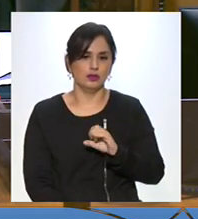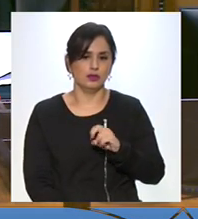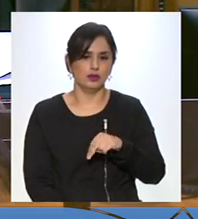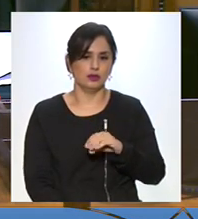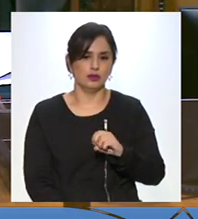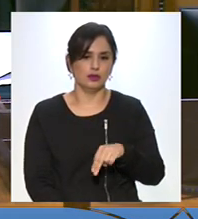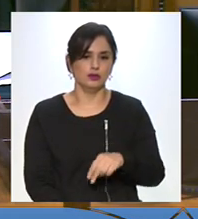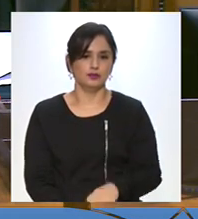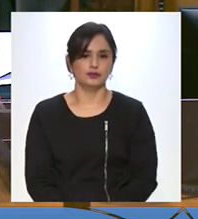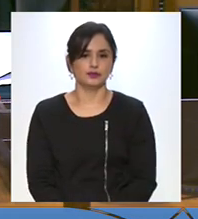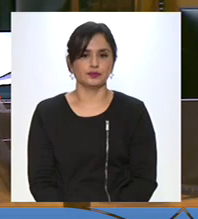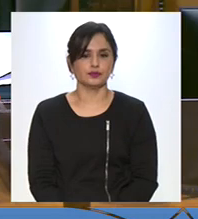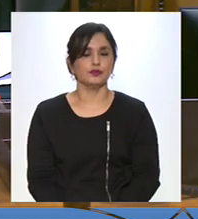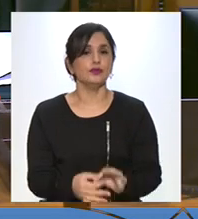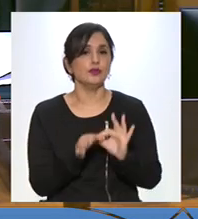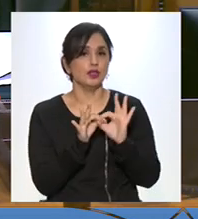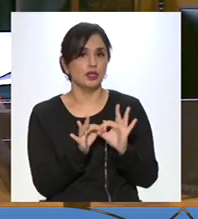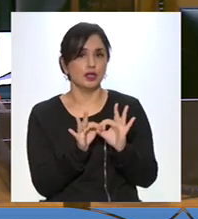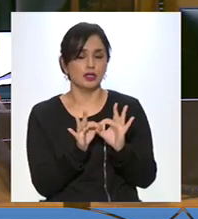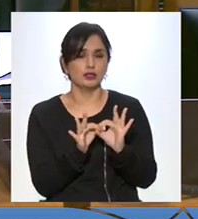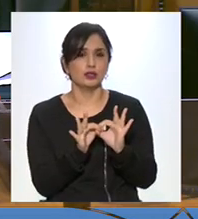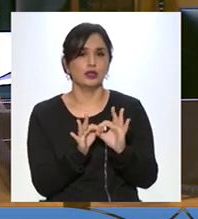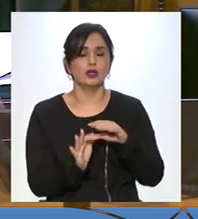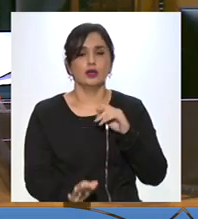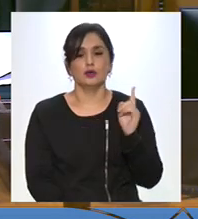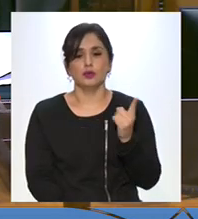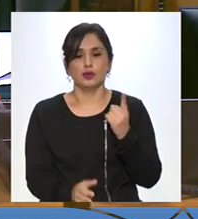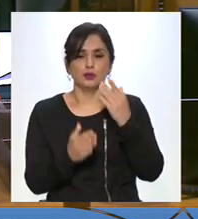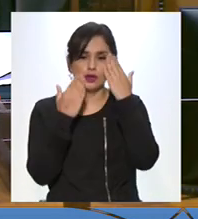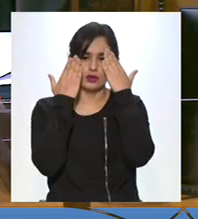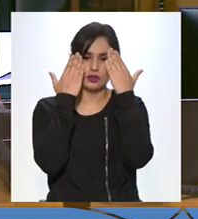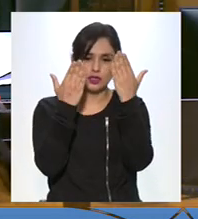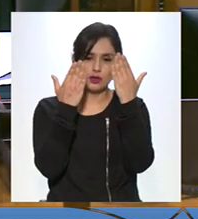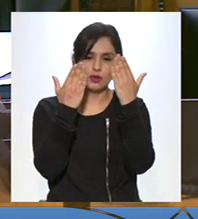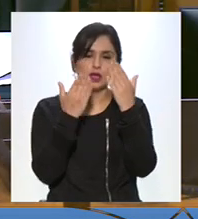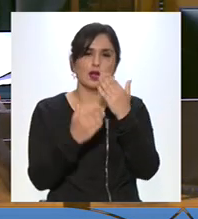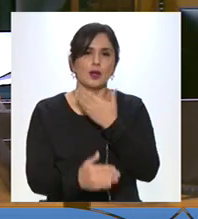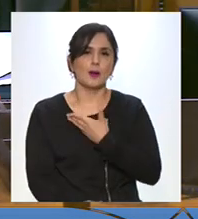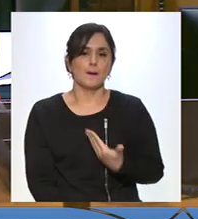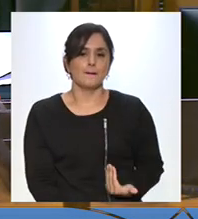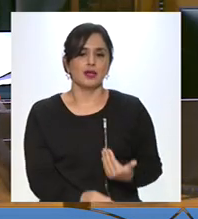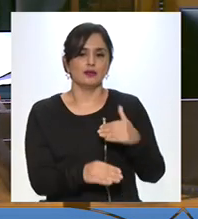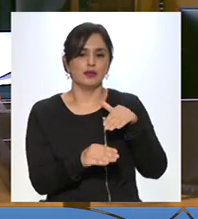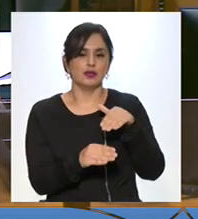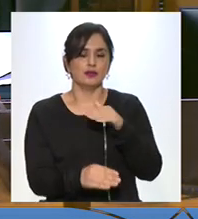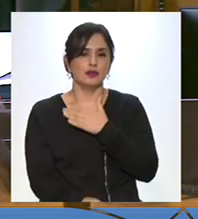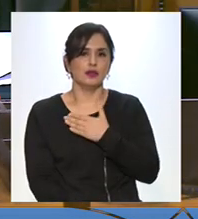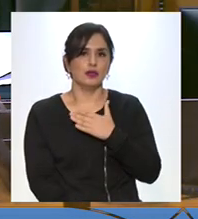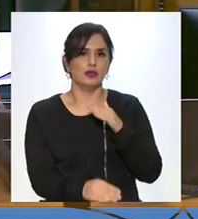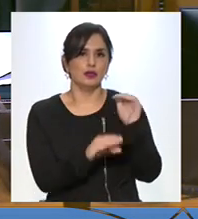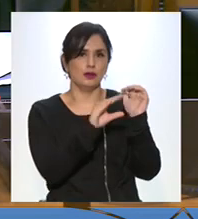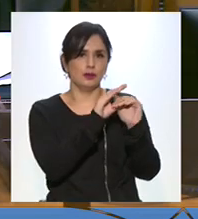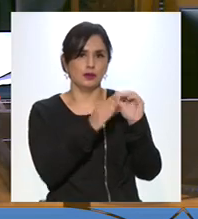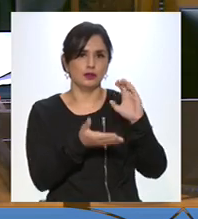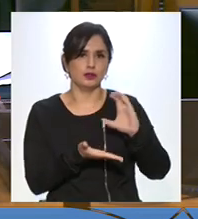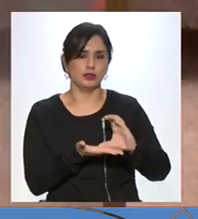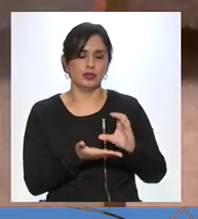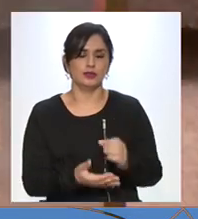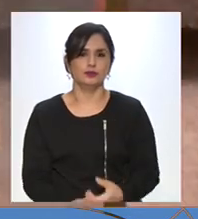palabra. Gracias, Presidenta. Primero que nada, saludar al presidente del Banco Central por su intermedio, Mario